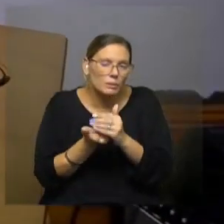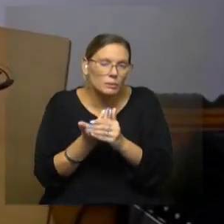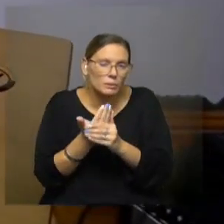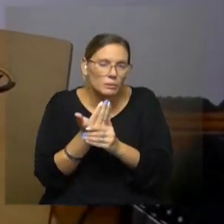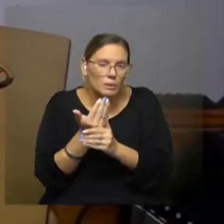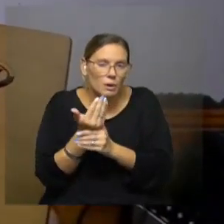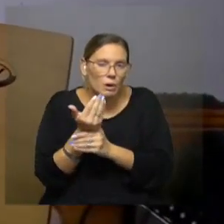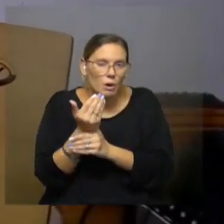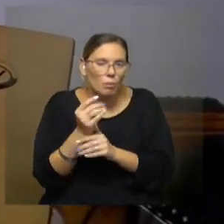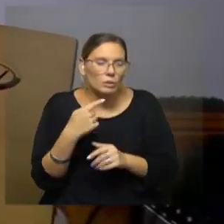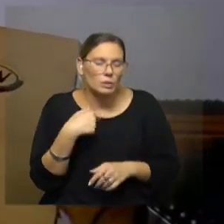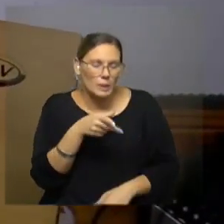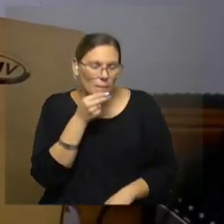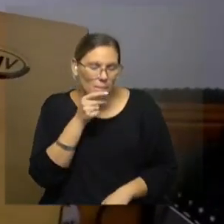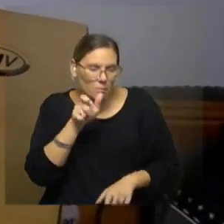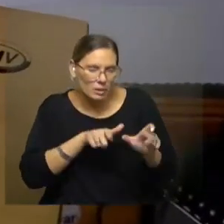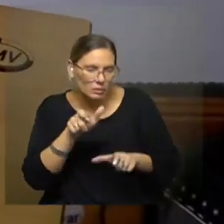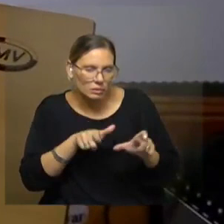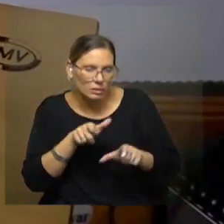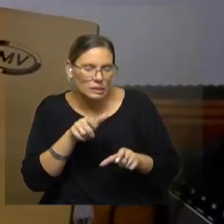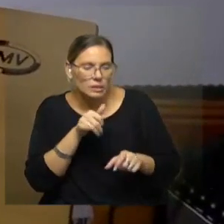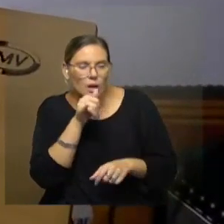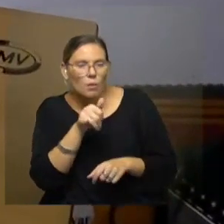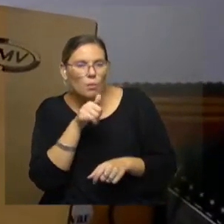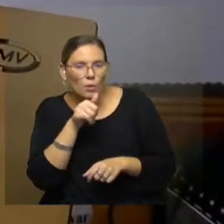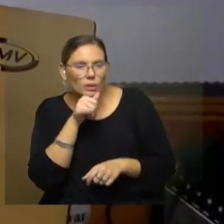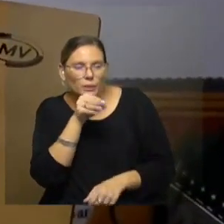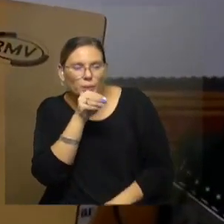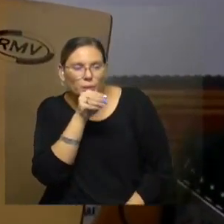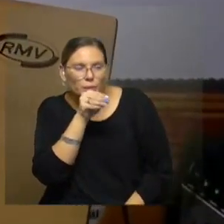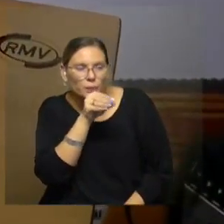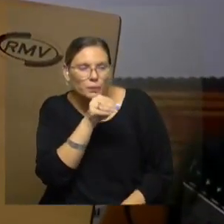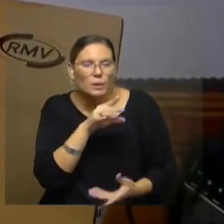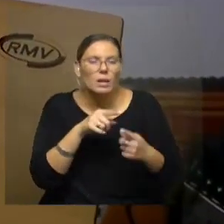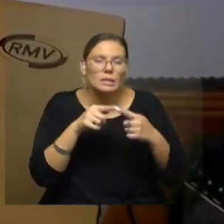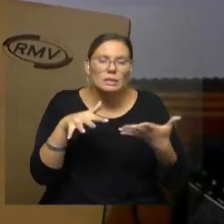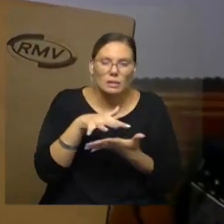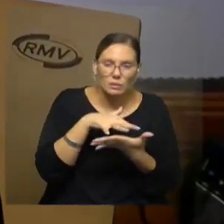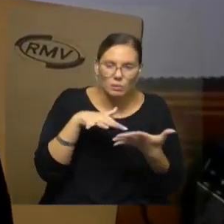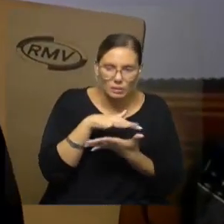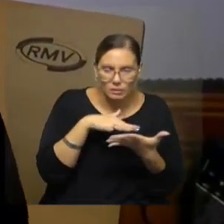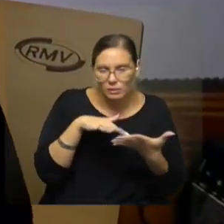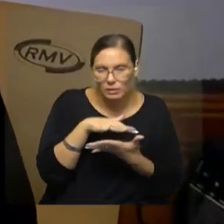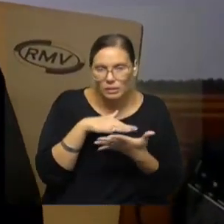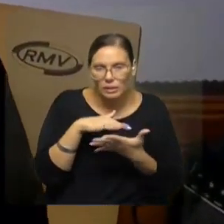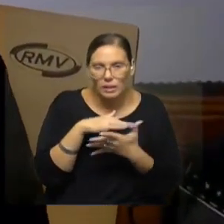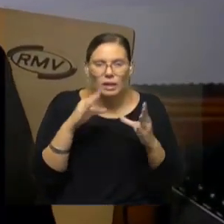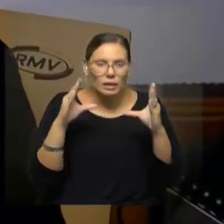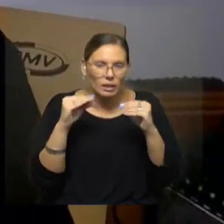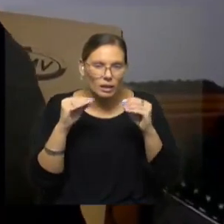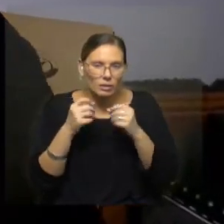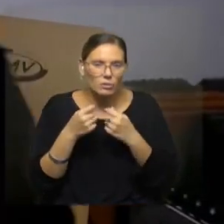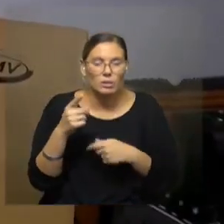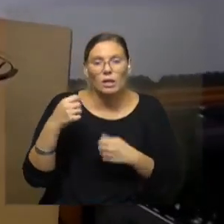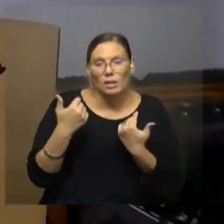cuando nadie repara en ellas, se cuentan y se susurran de besos y de caricias que la noche va